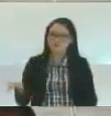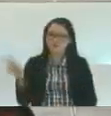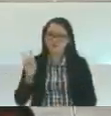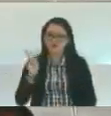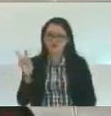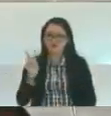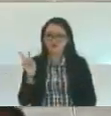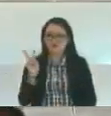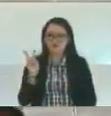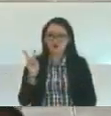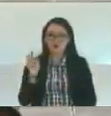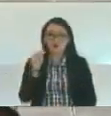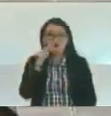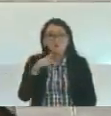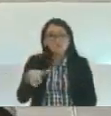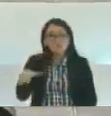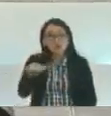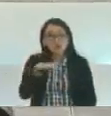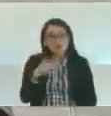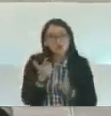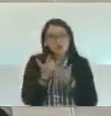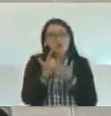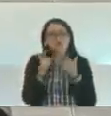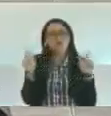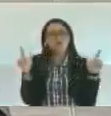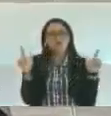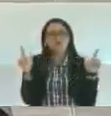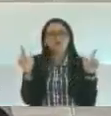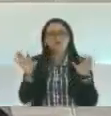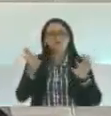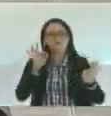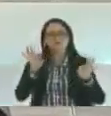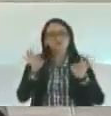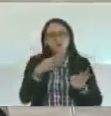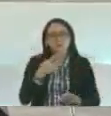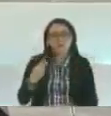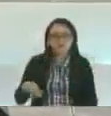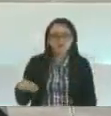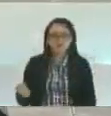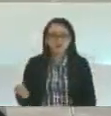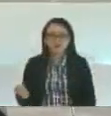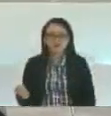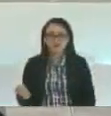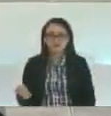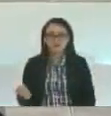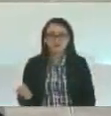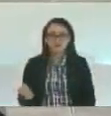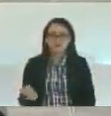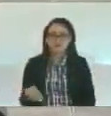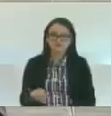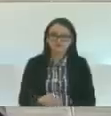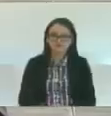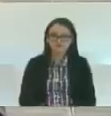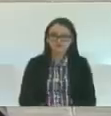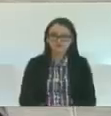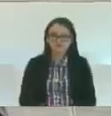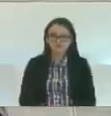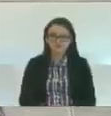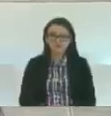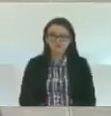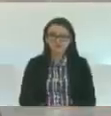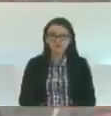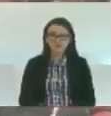República y el pueblo de manera libre elegirá al presidente de la República Bolivariana de